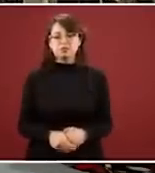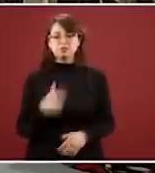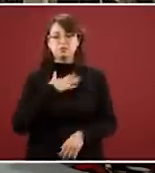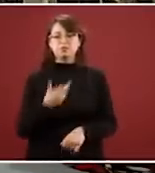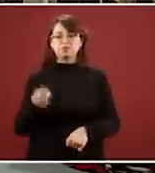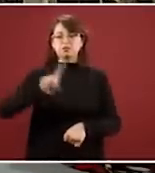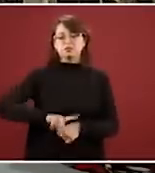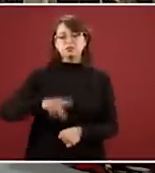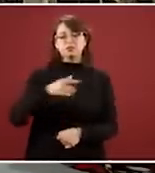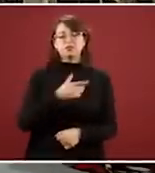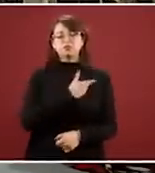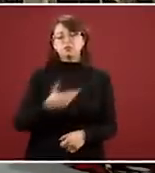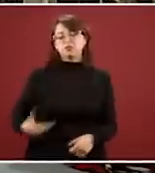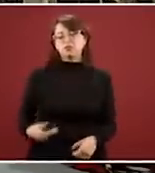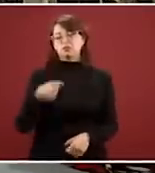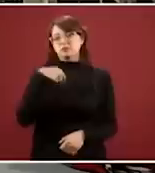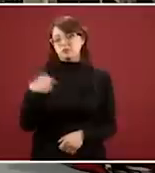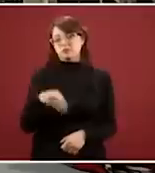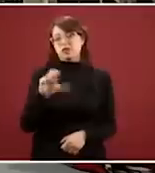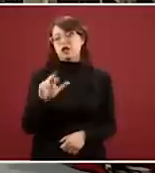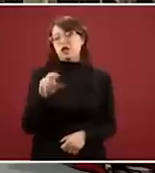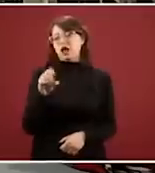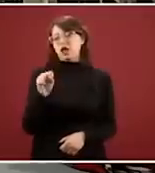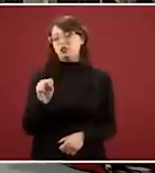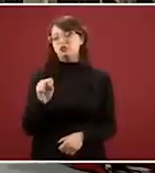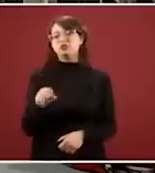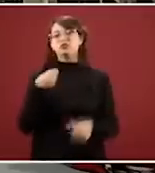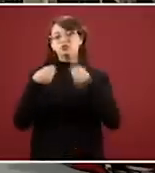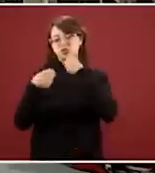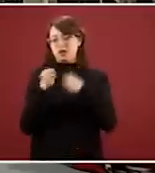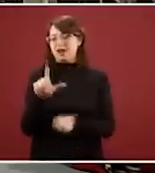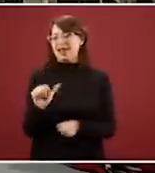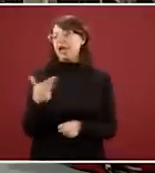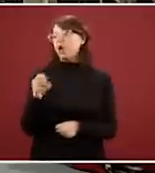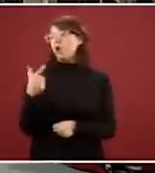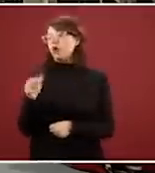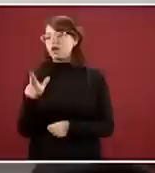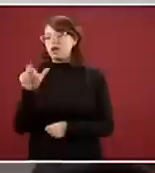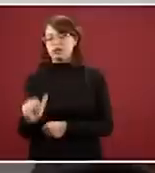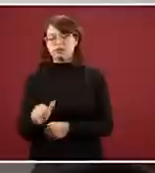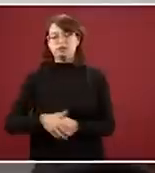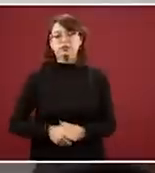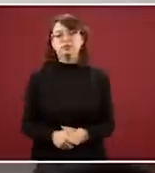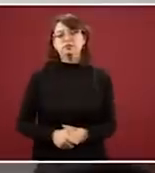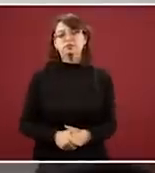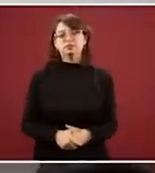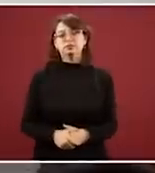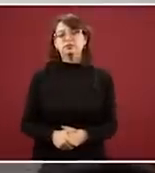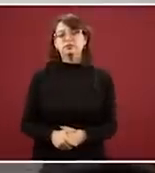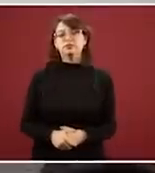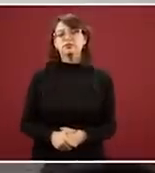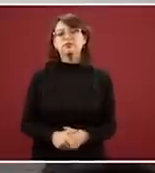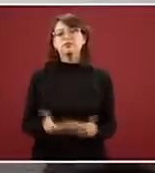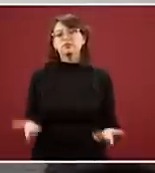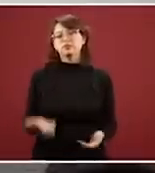Buenos días, señor presidente. Carlos Montesinos de la Hoguera. Primero, usted nos había mencionado en el marco de la firma